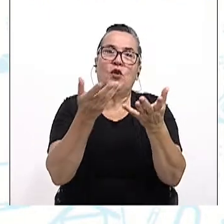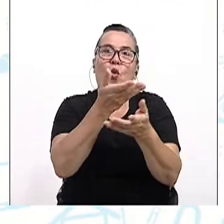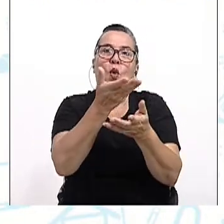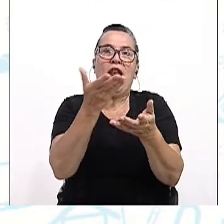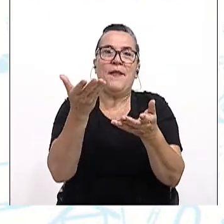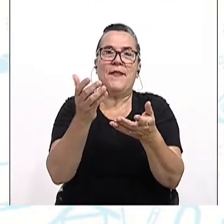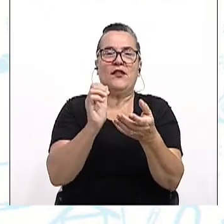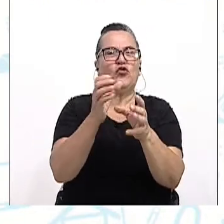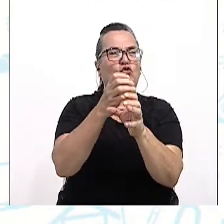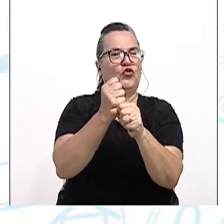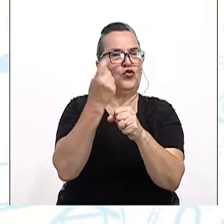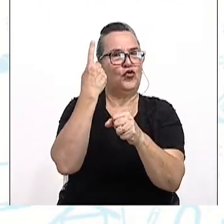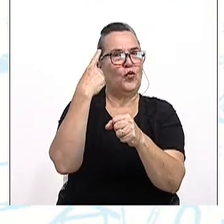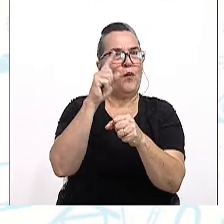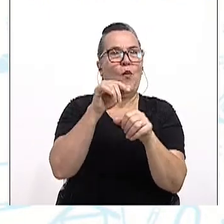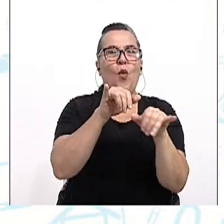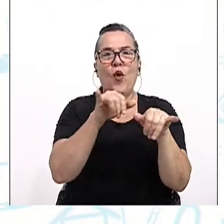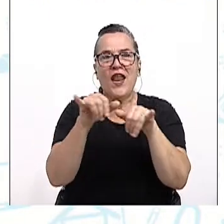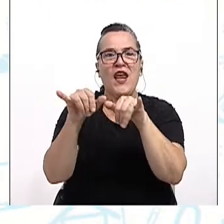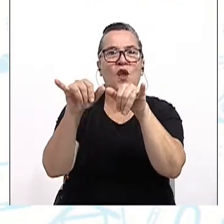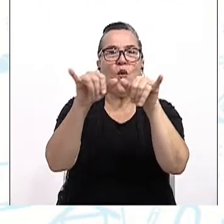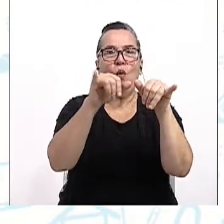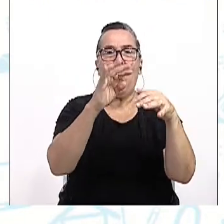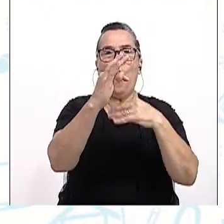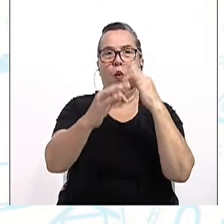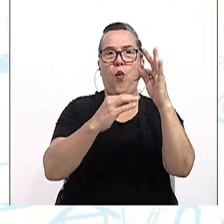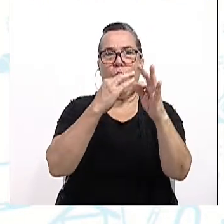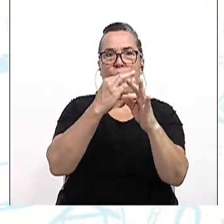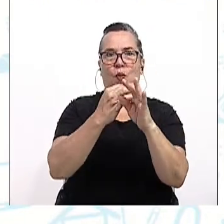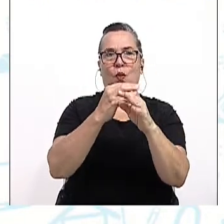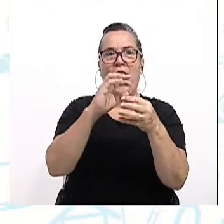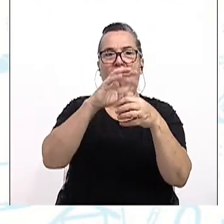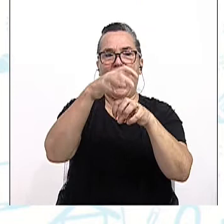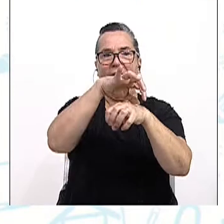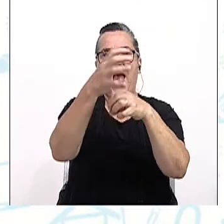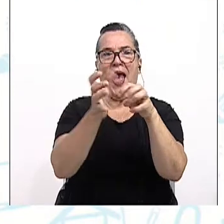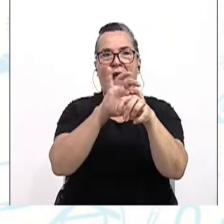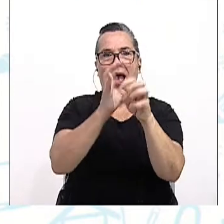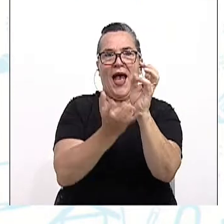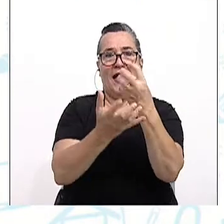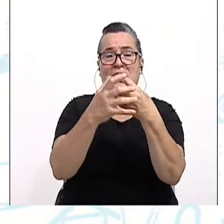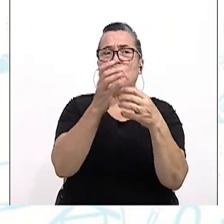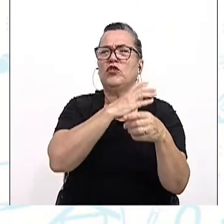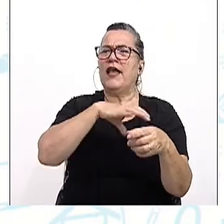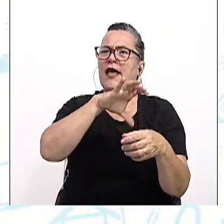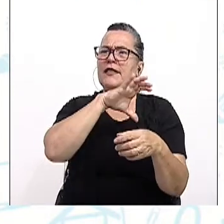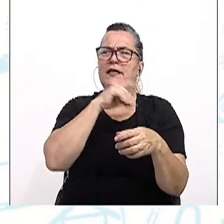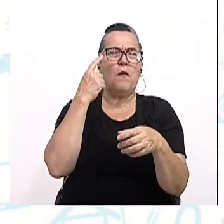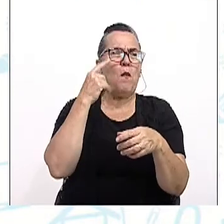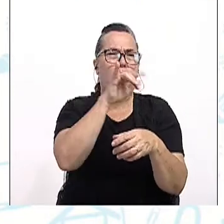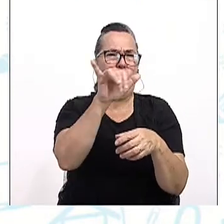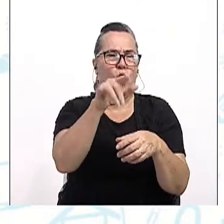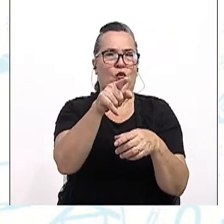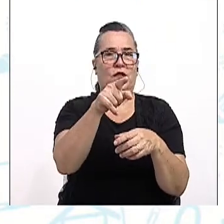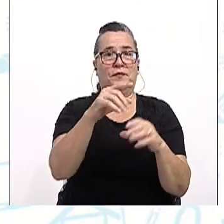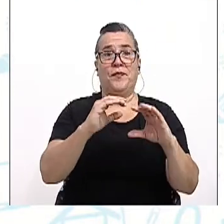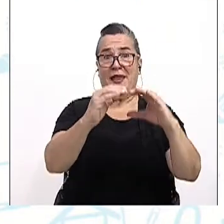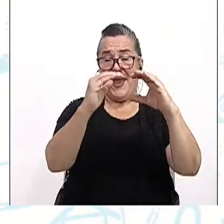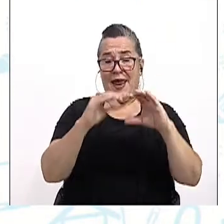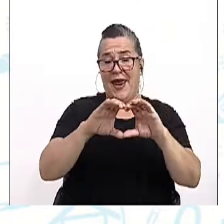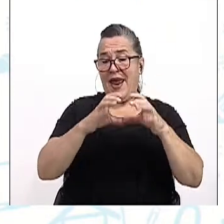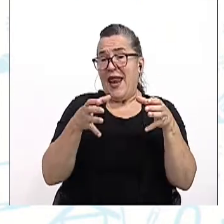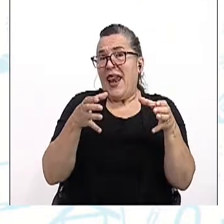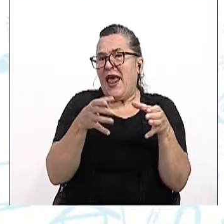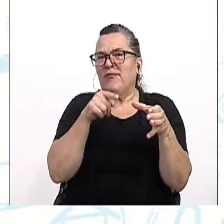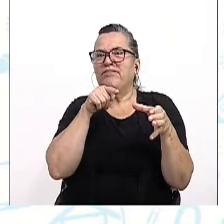elementos formados por igual tipo de átomos, con características muy, muy similares. Y luego vamos a